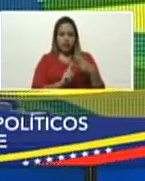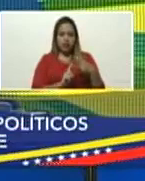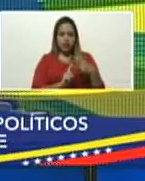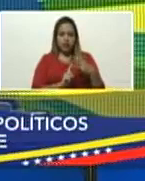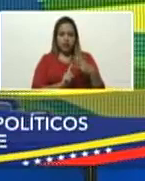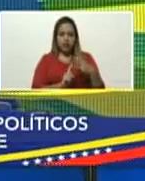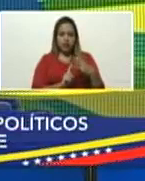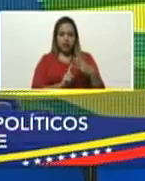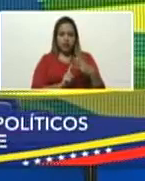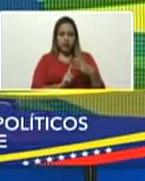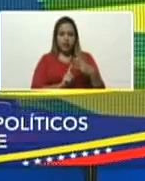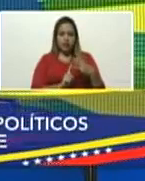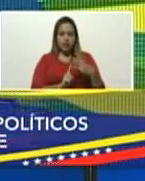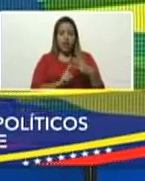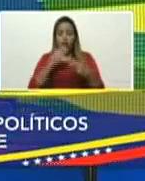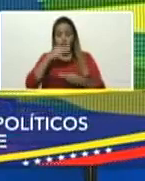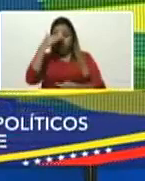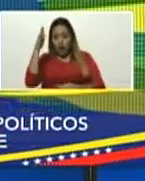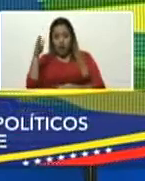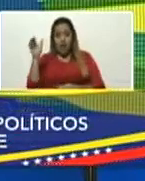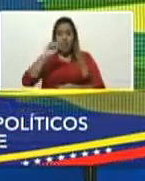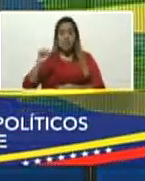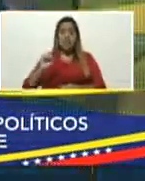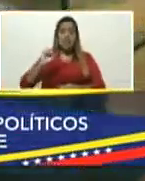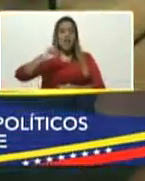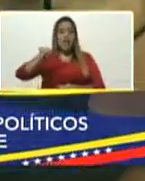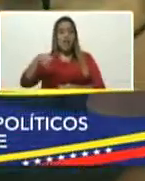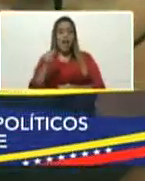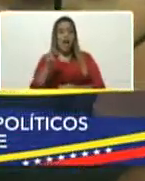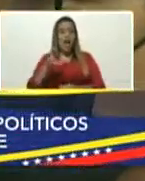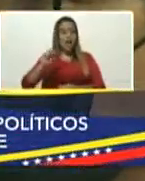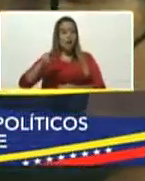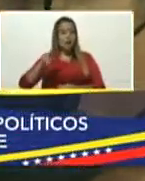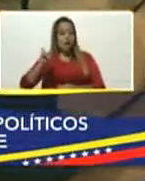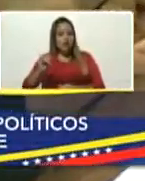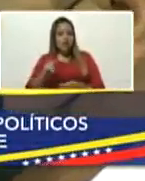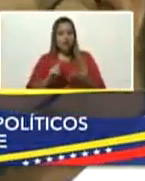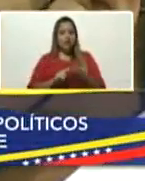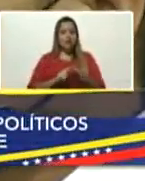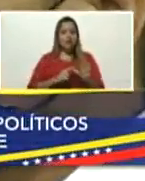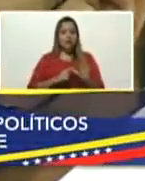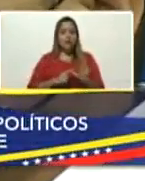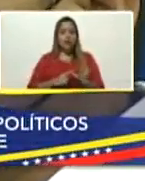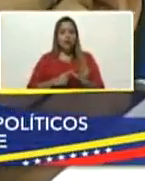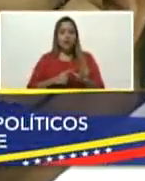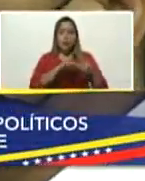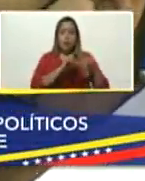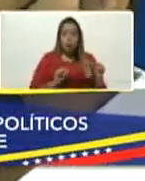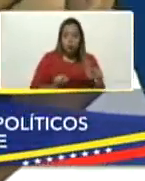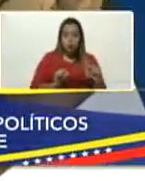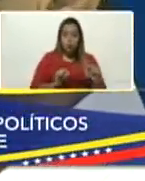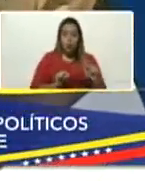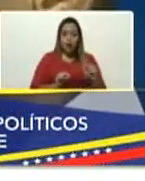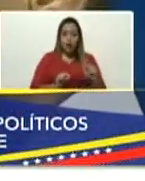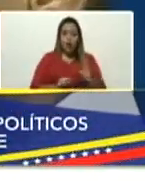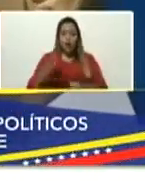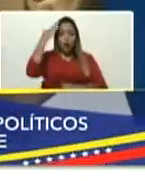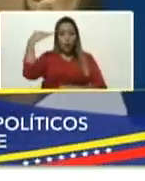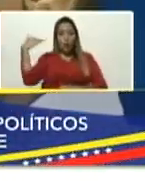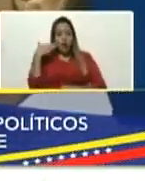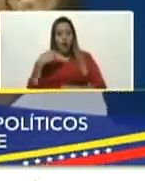República Árabe Saharaui, Nicaragua, República Popular Democrática de Corea, Vietnam